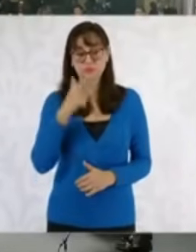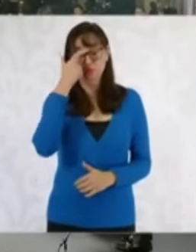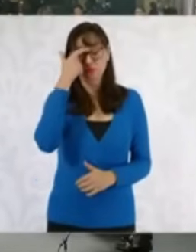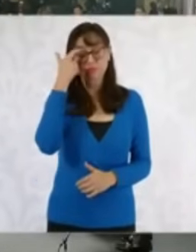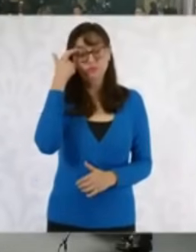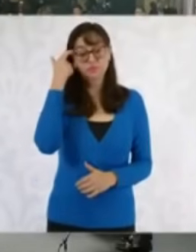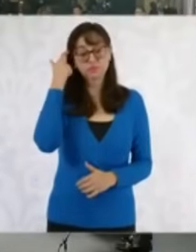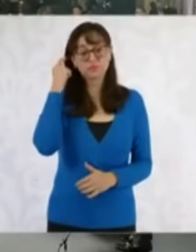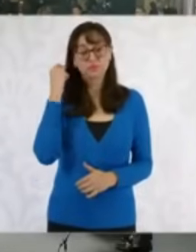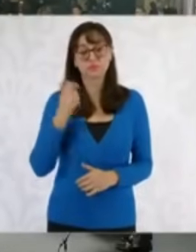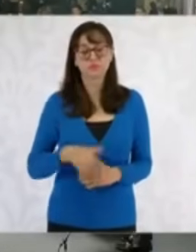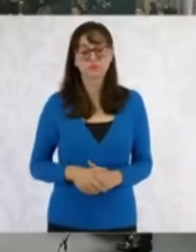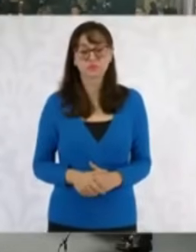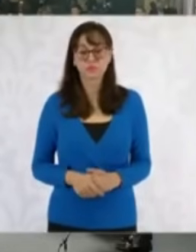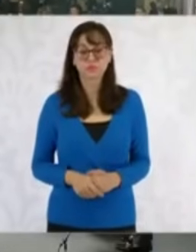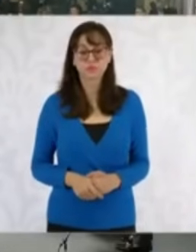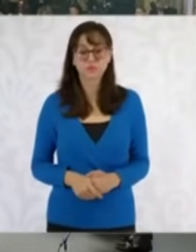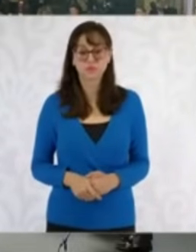Acá.